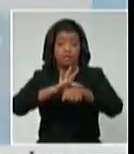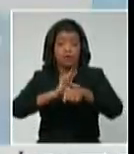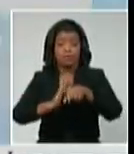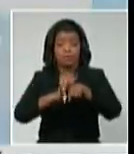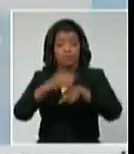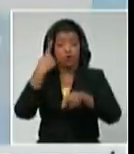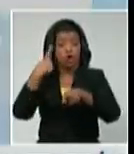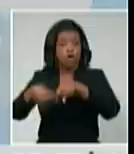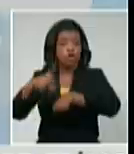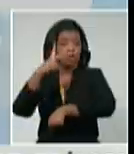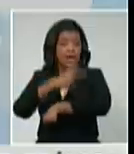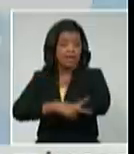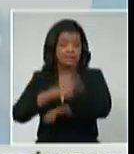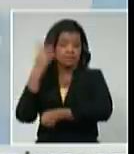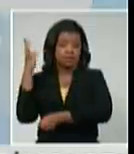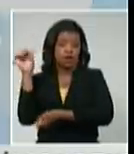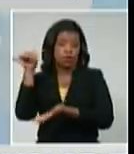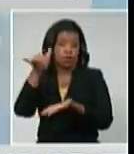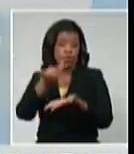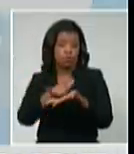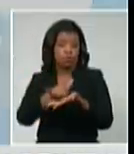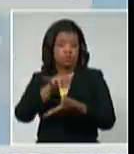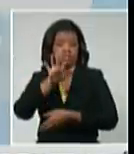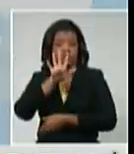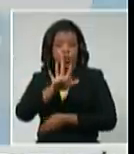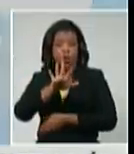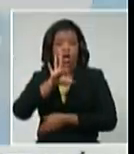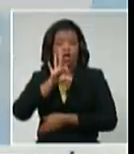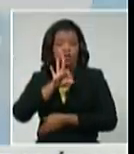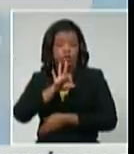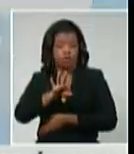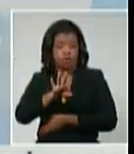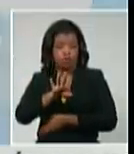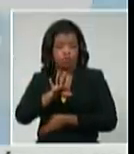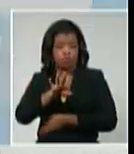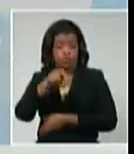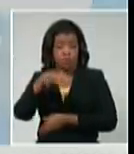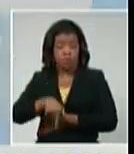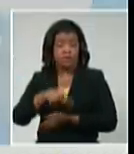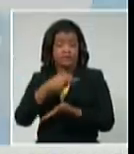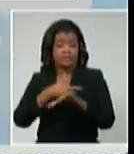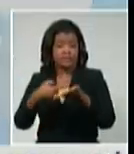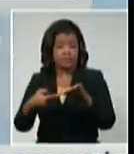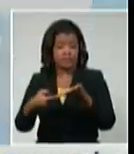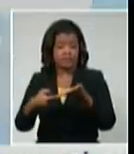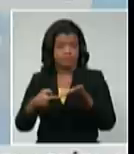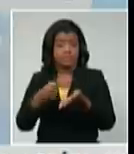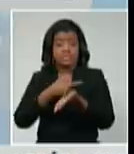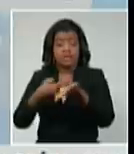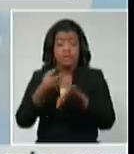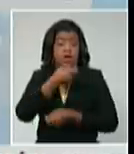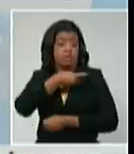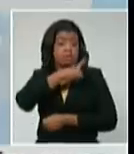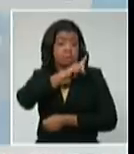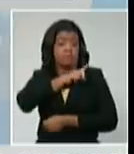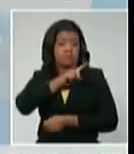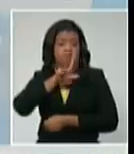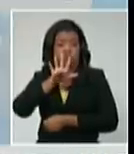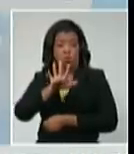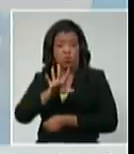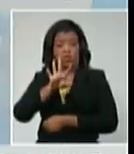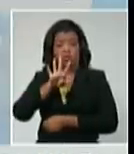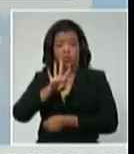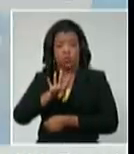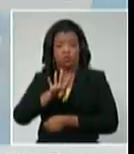tenido 58 y 64 en la semana anterior. Cifras importantes en ambos